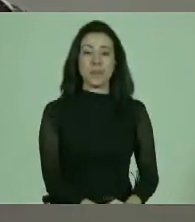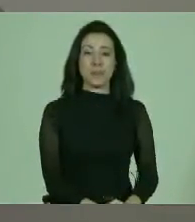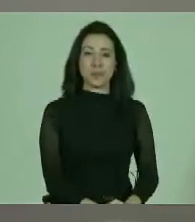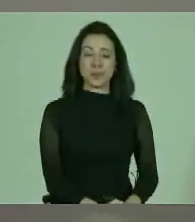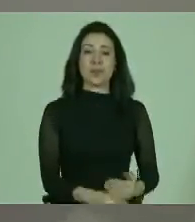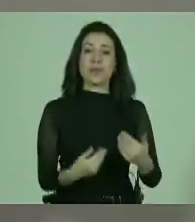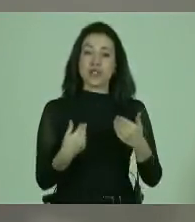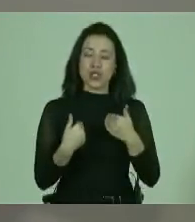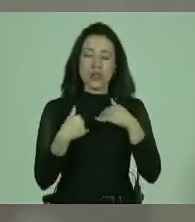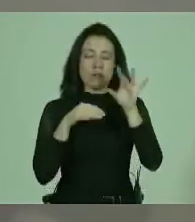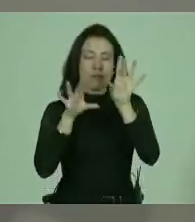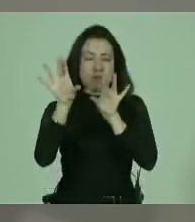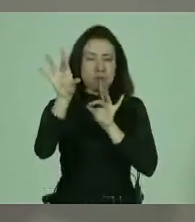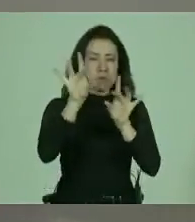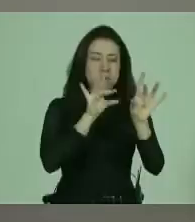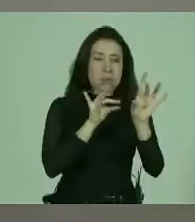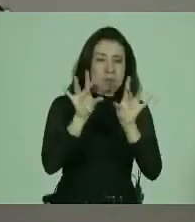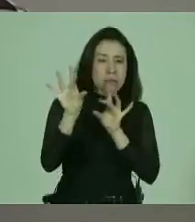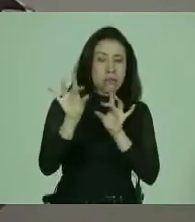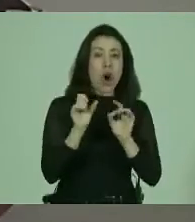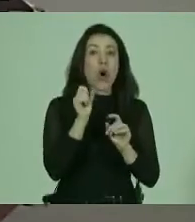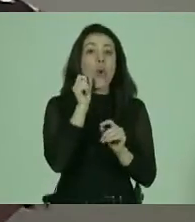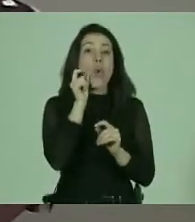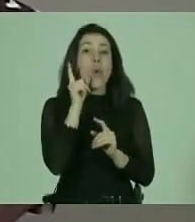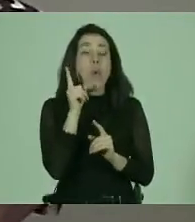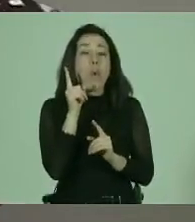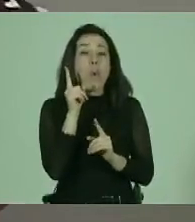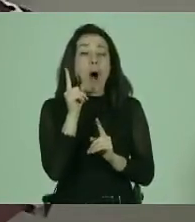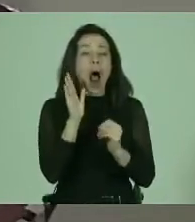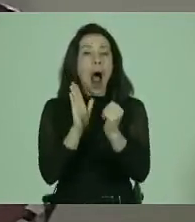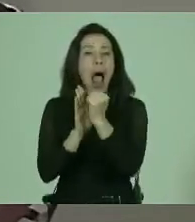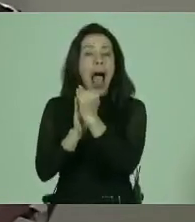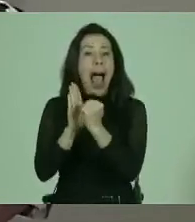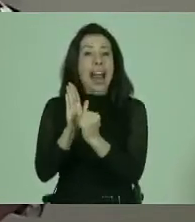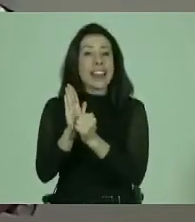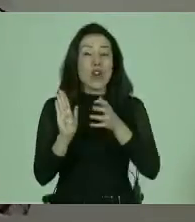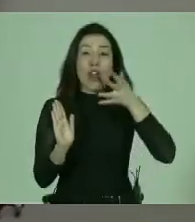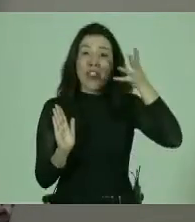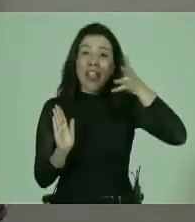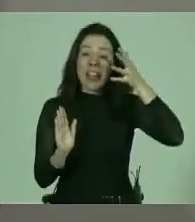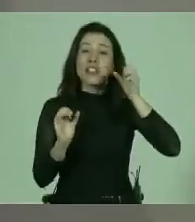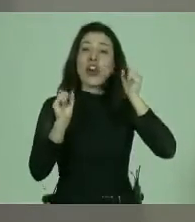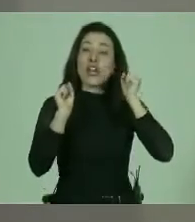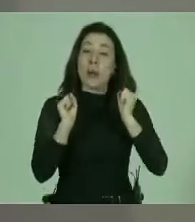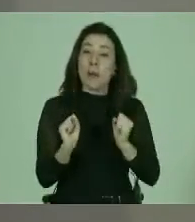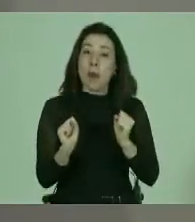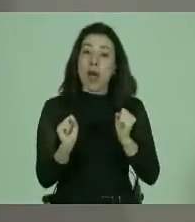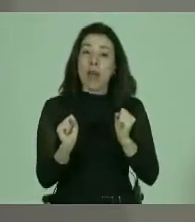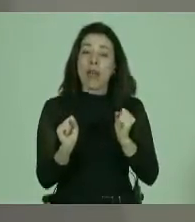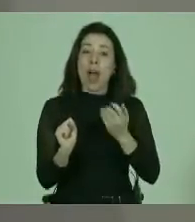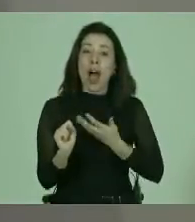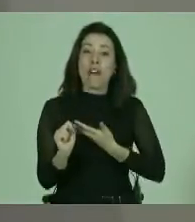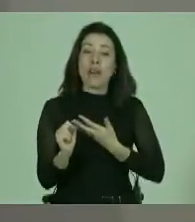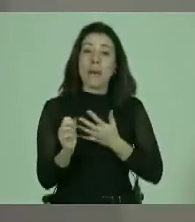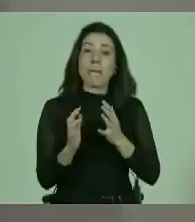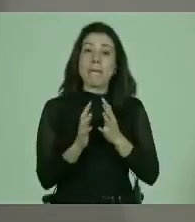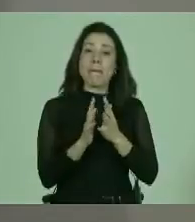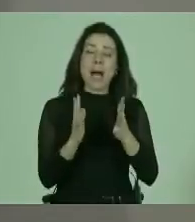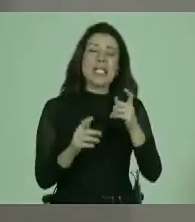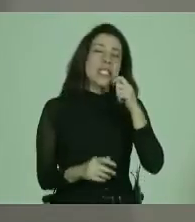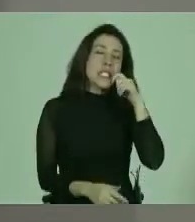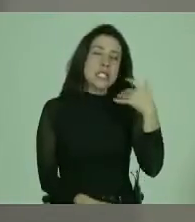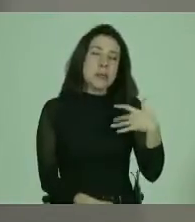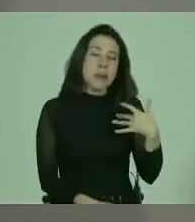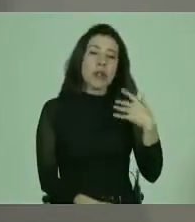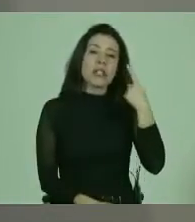yo seleccione a continuación cuáles serán los artículos de la declaración que podrían tener una mayor significación